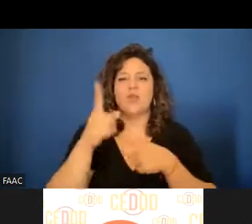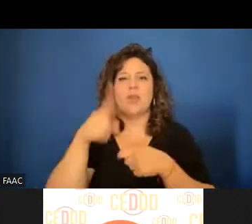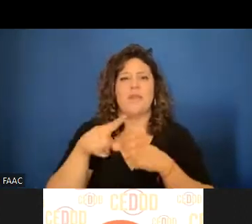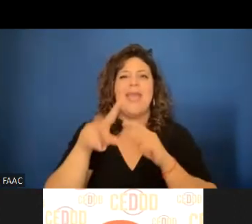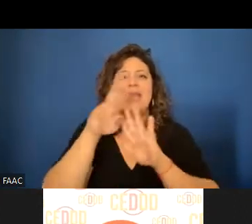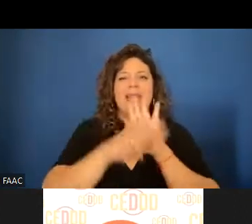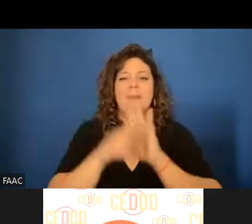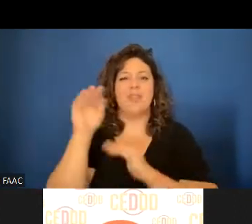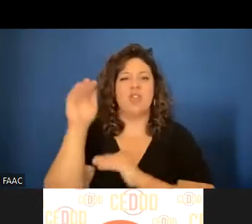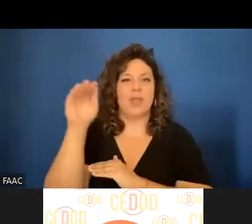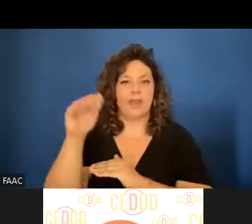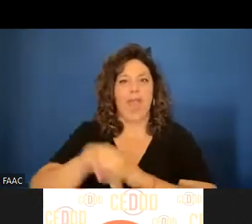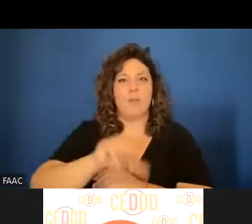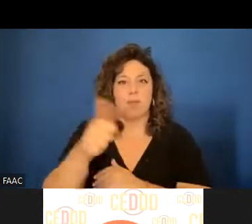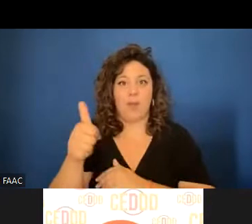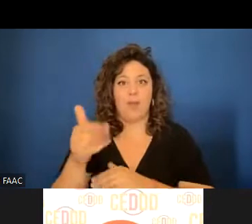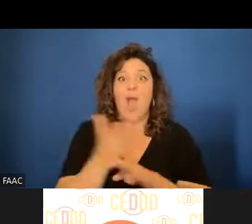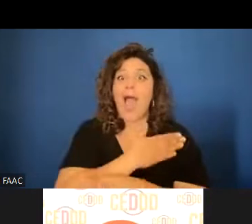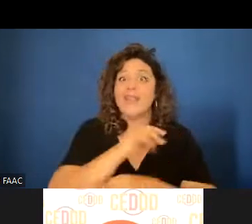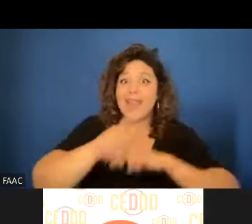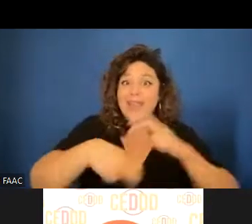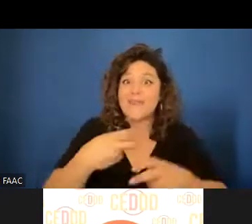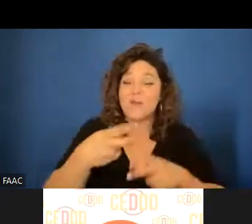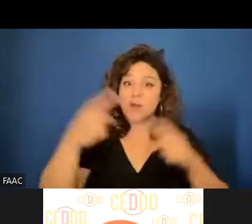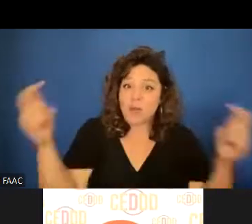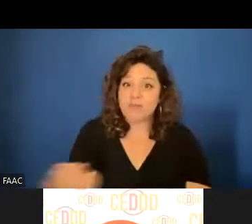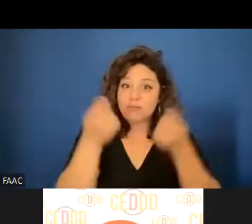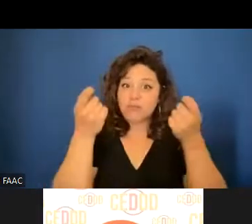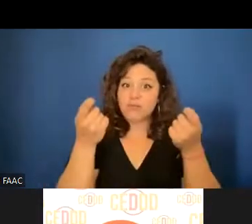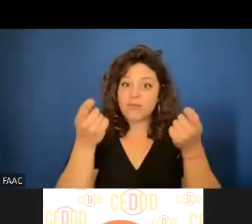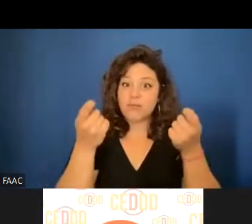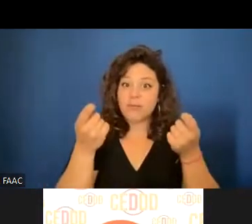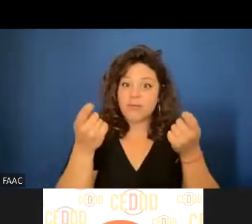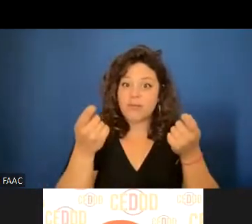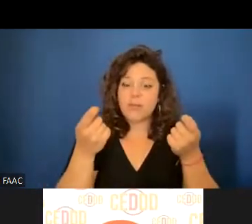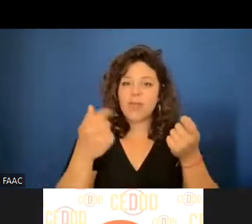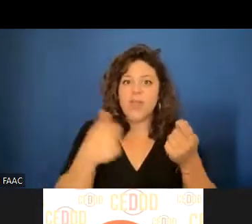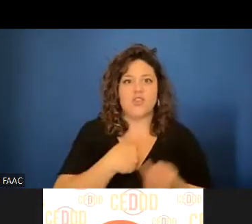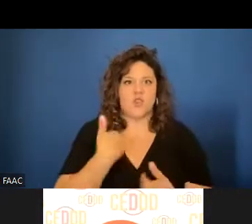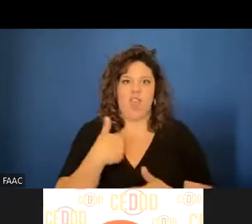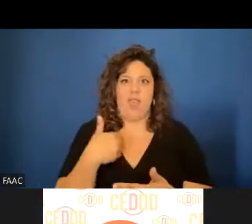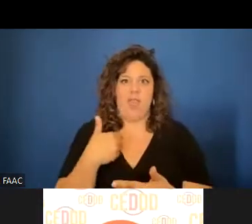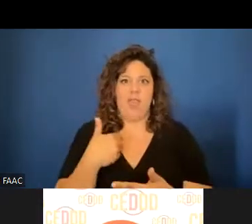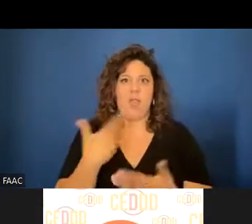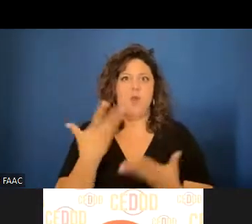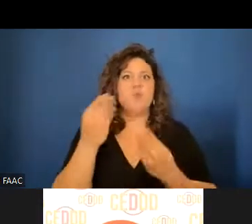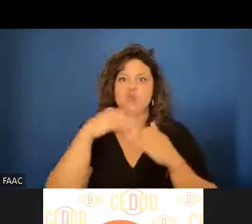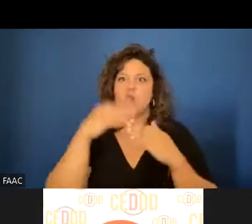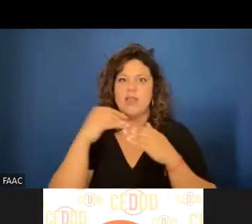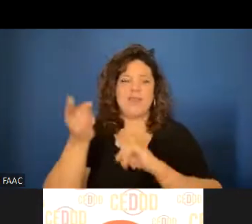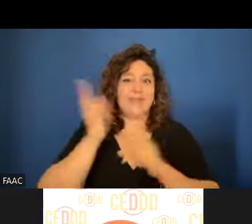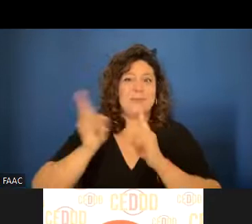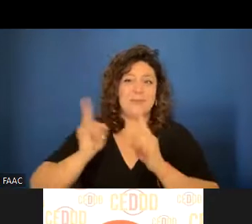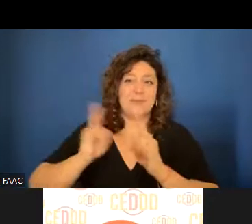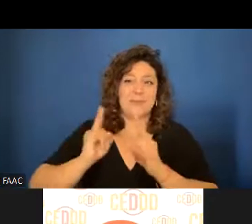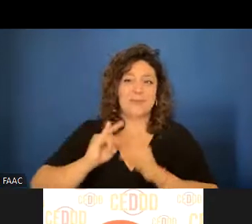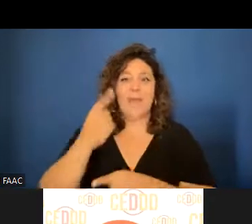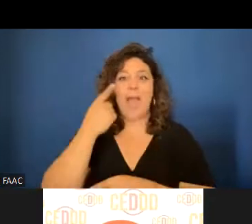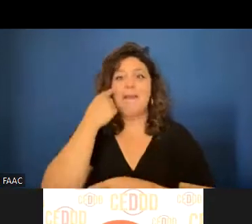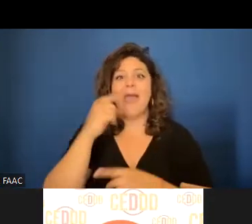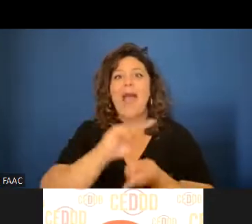como pone aquí, eso ya sí entra de lleno la administración pública. Pero sí, claro, se